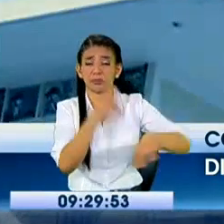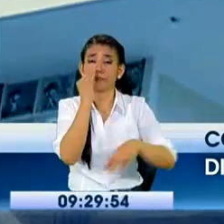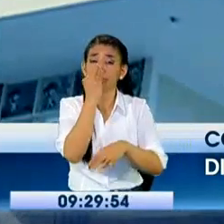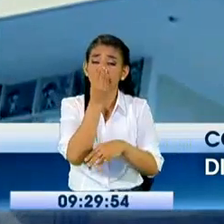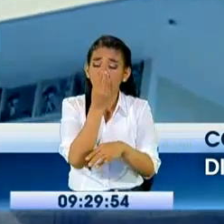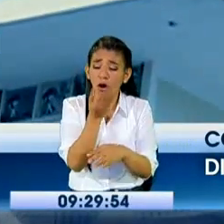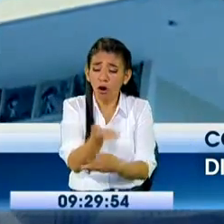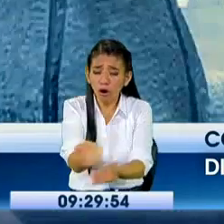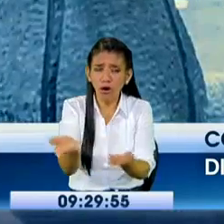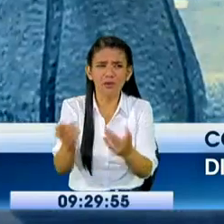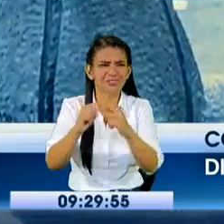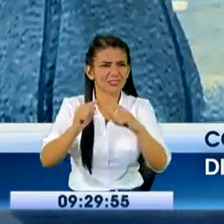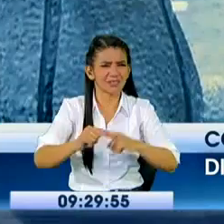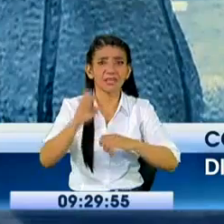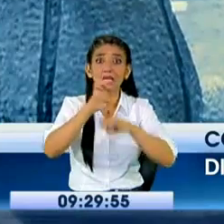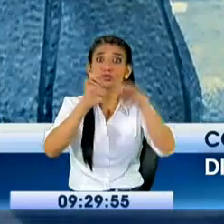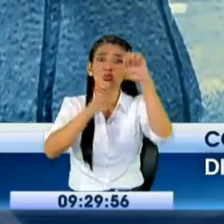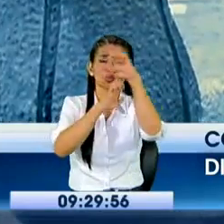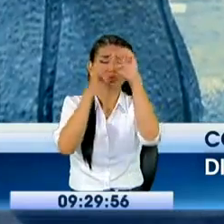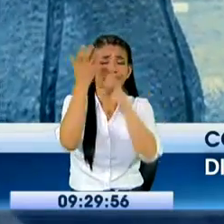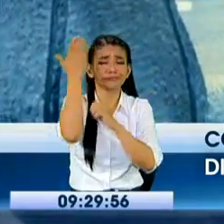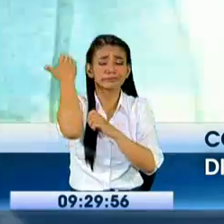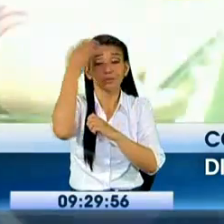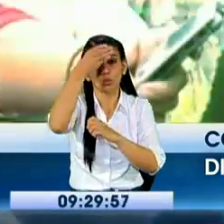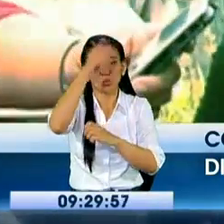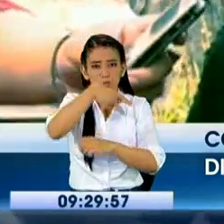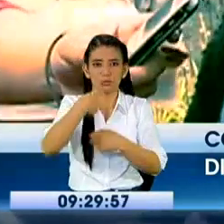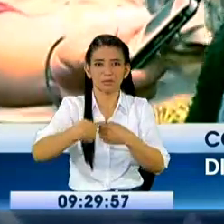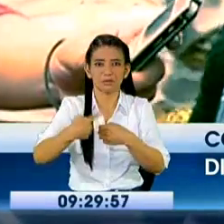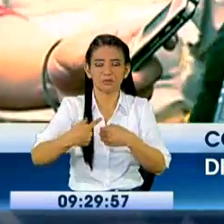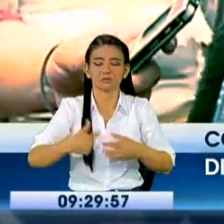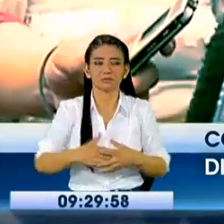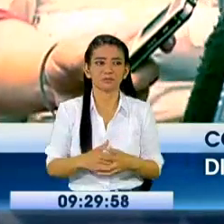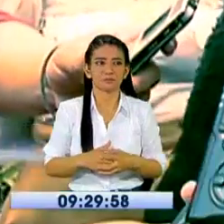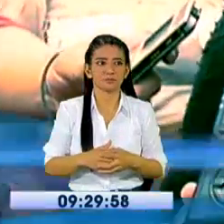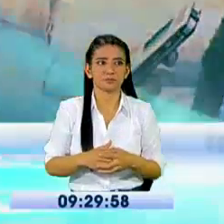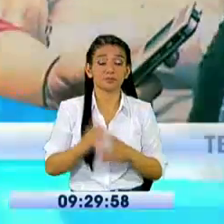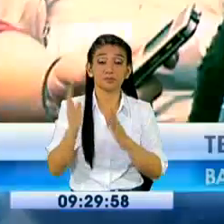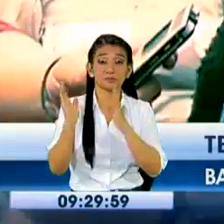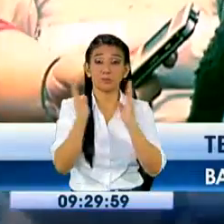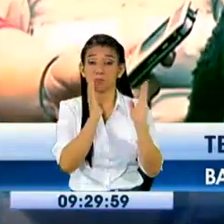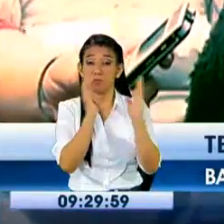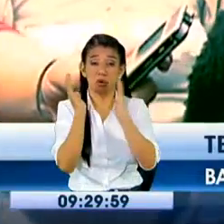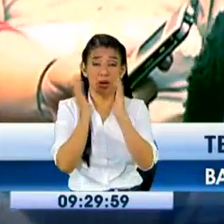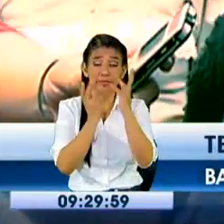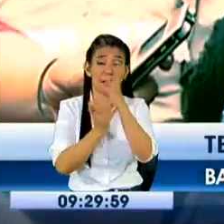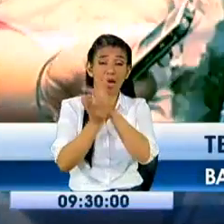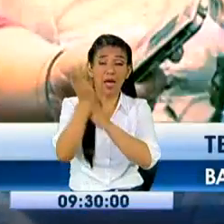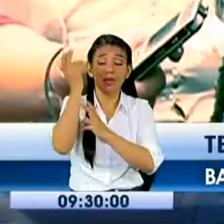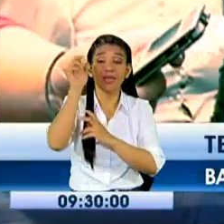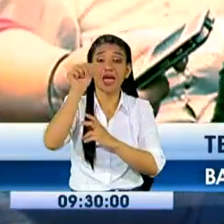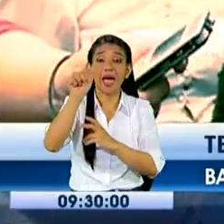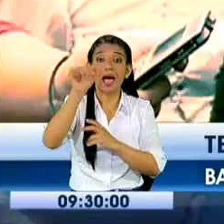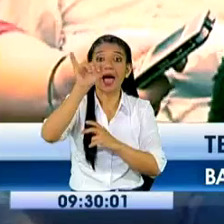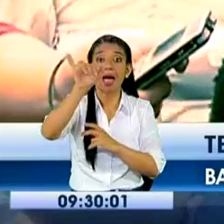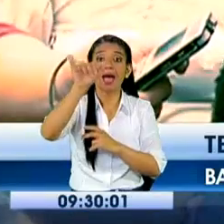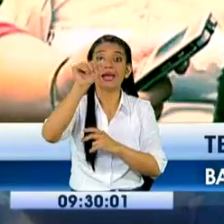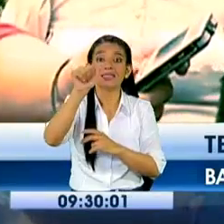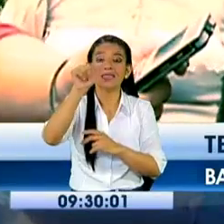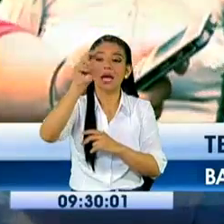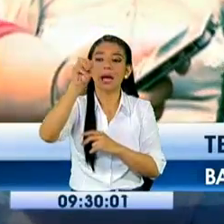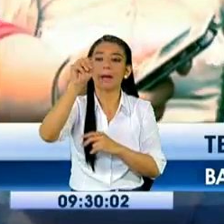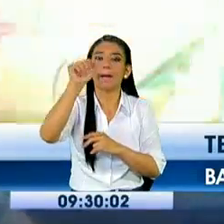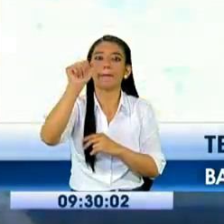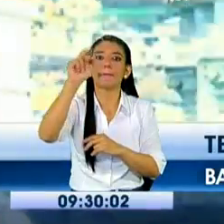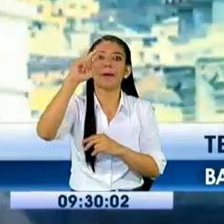una infraestructura que evidencia la riqueza cultural de Quito. Esta época antiguamente era llamada como Ayamarcay, quiere decir mes de amarcar a